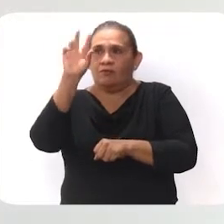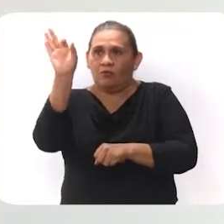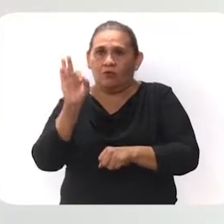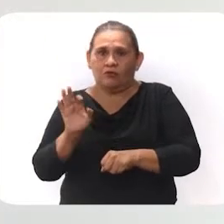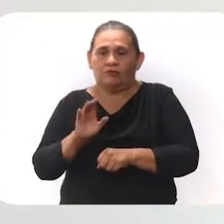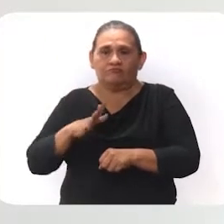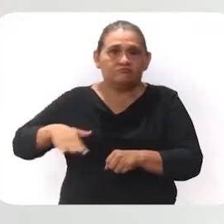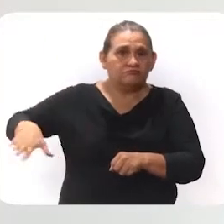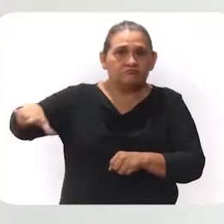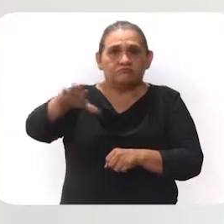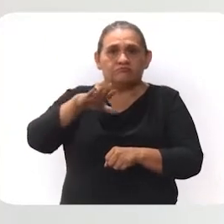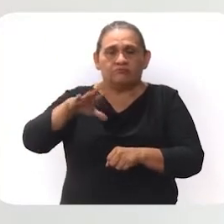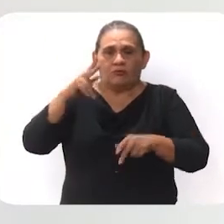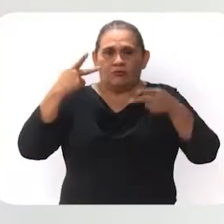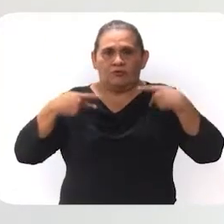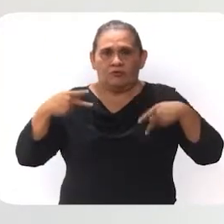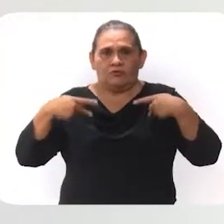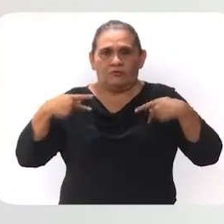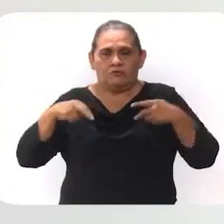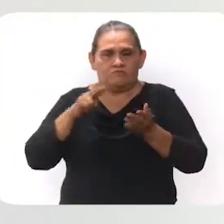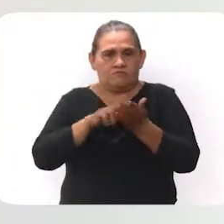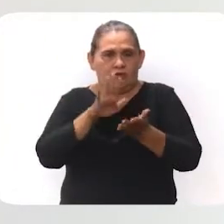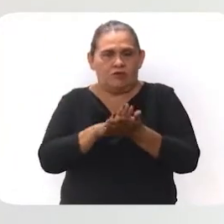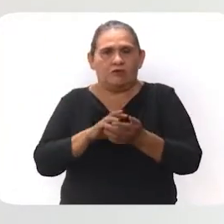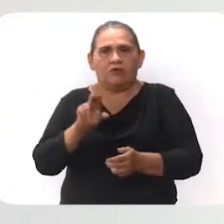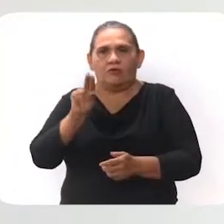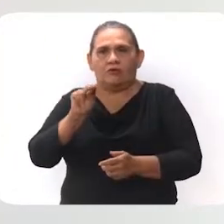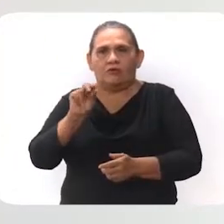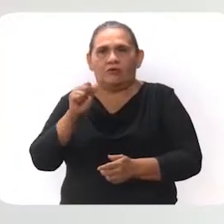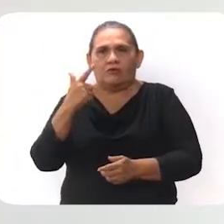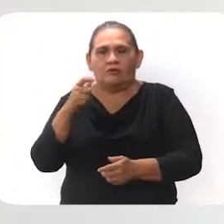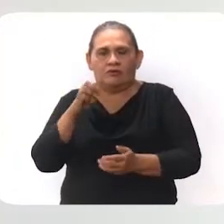91% del total de contagios registrados, que es